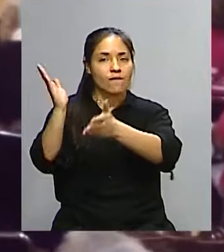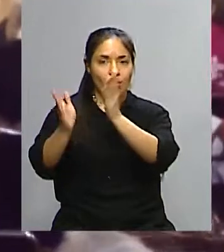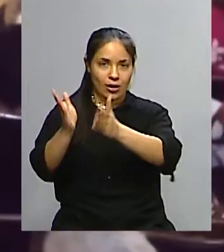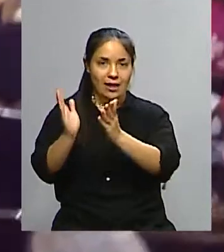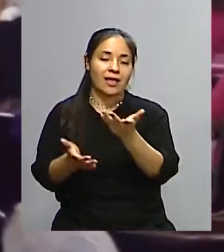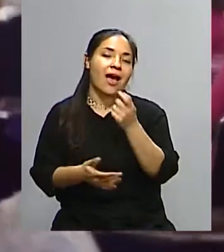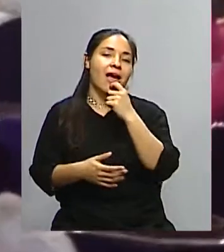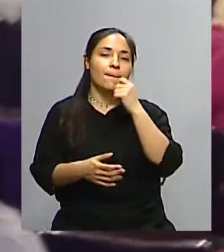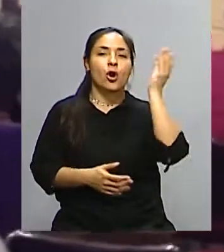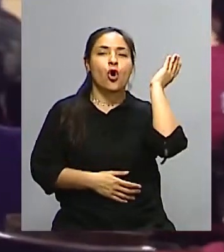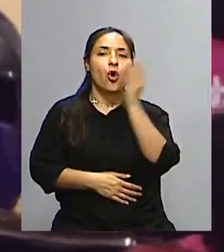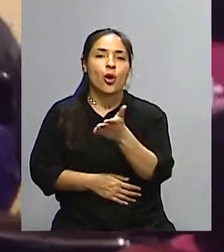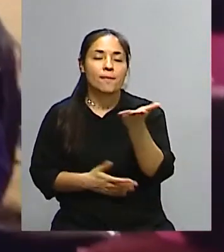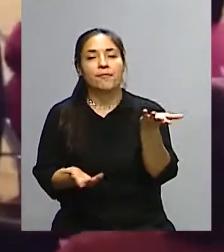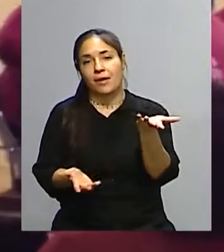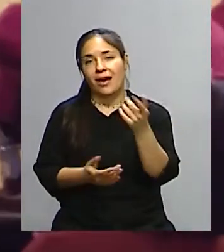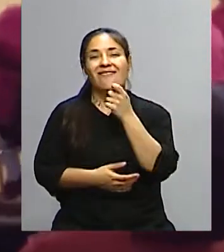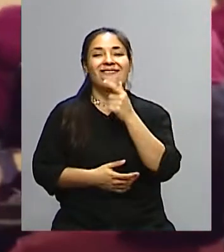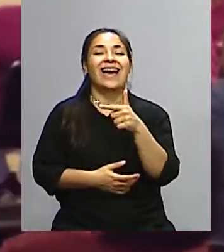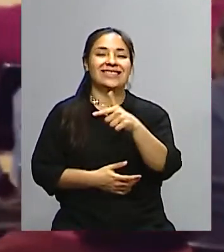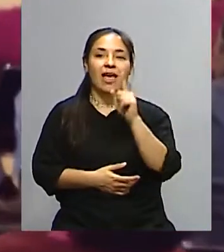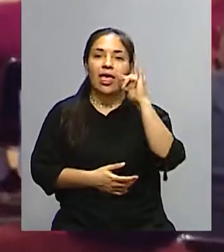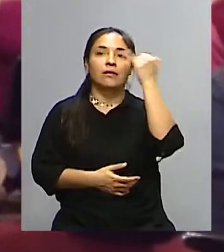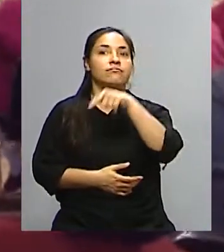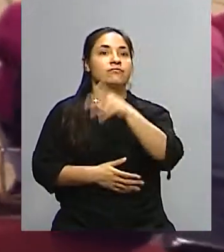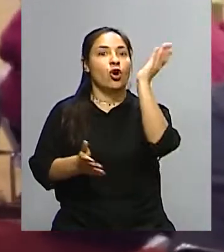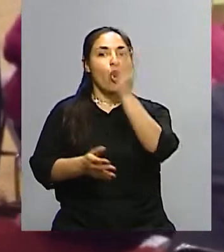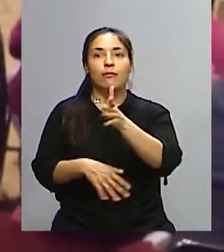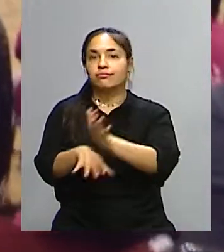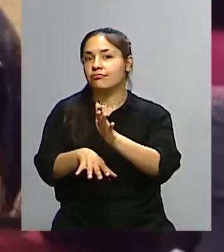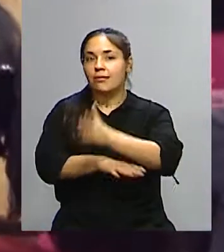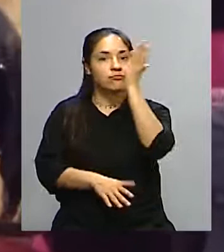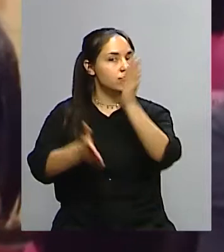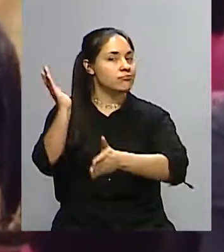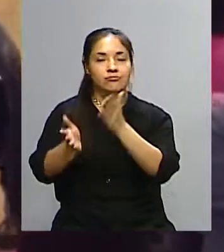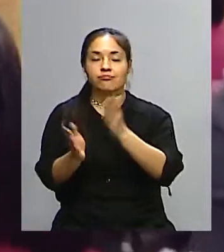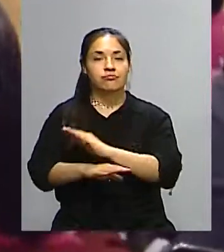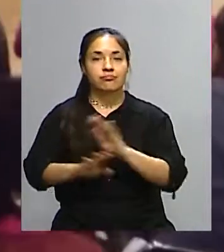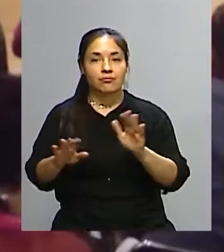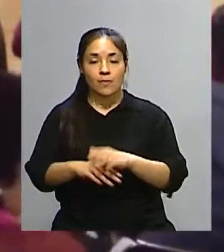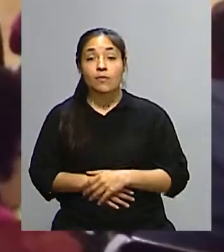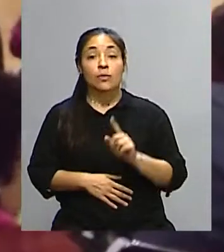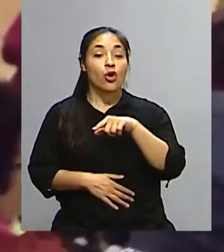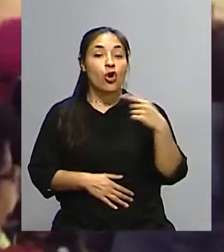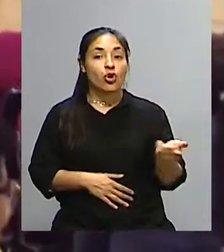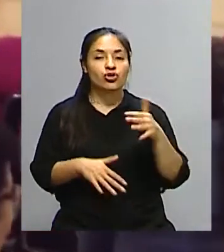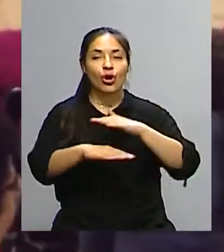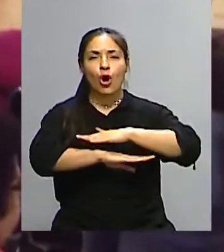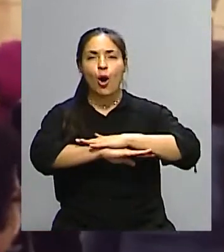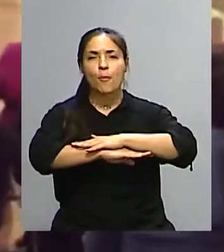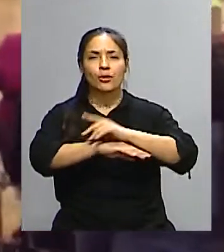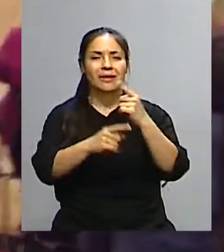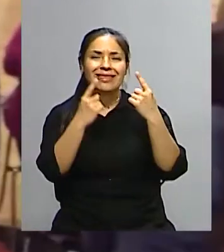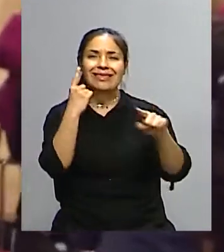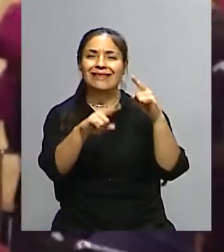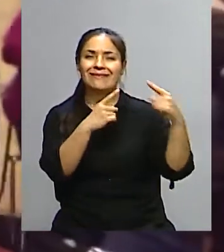un golpe uno fácilmente puede identificarlo como es un golpe, es una agresión, exactamente. Después hay muchas conductas que quizás